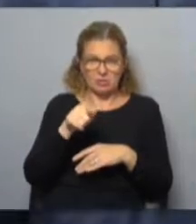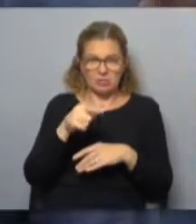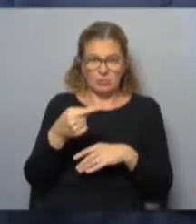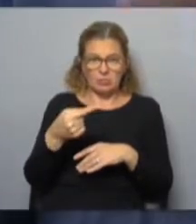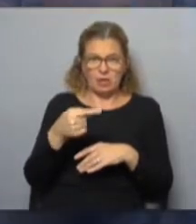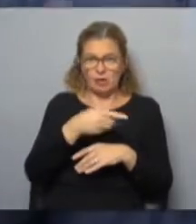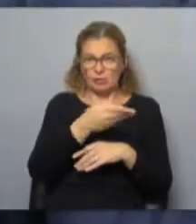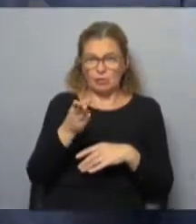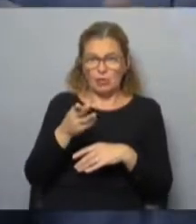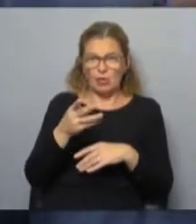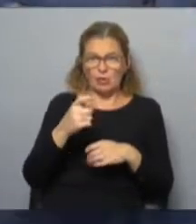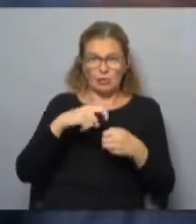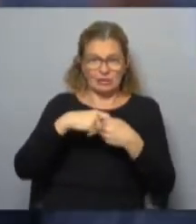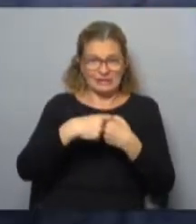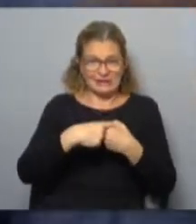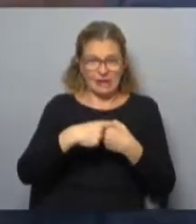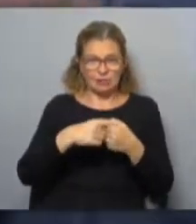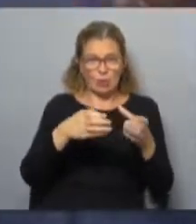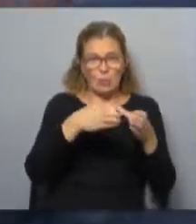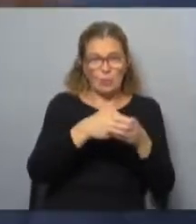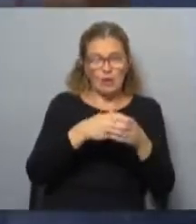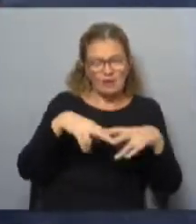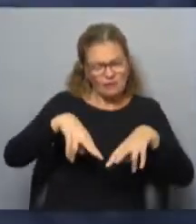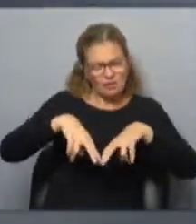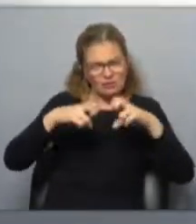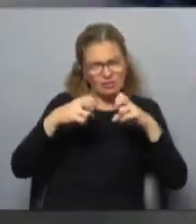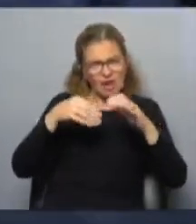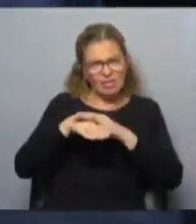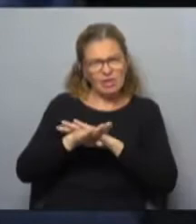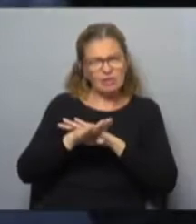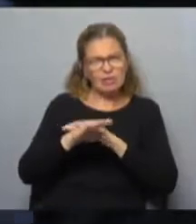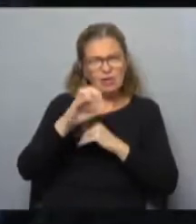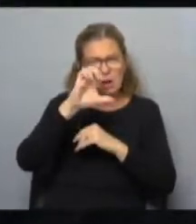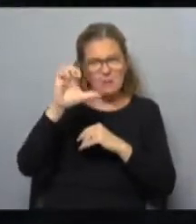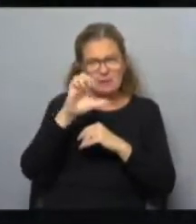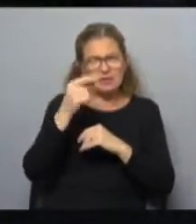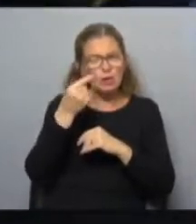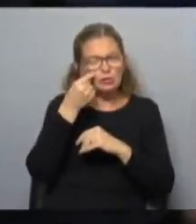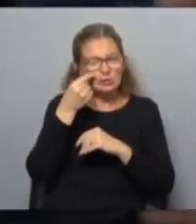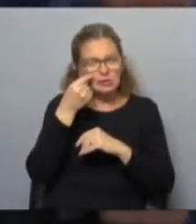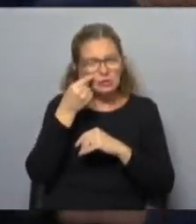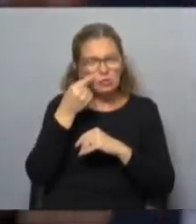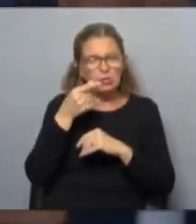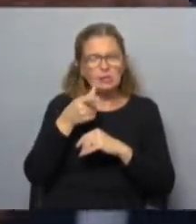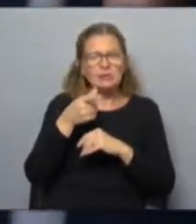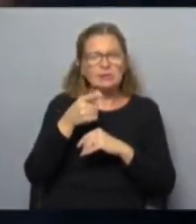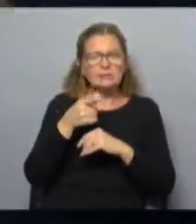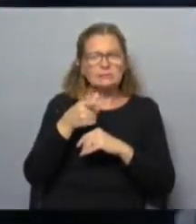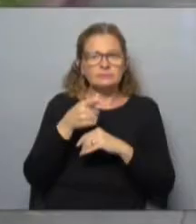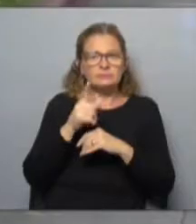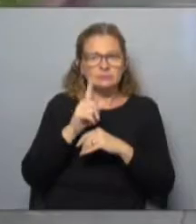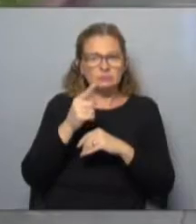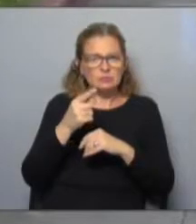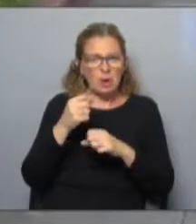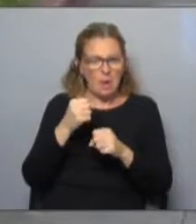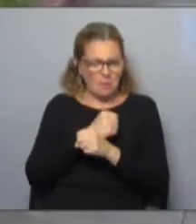nosotros los dirigentes sindicales. Se han hecho investigaciones internas por parte de la empresa con testigos y no se ha